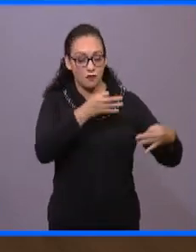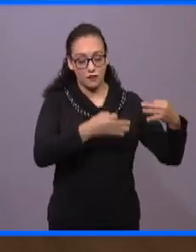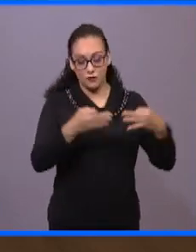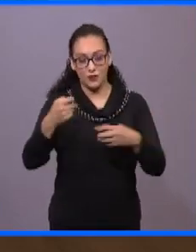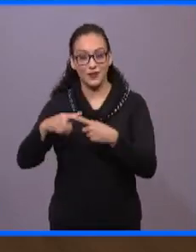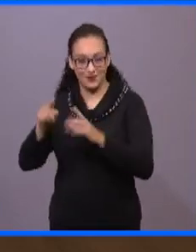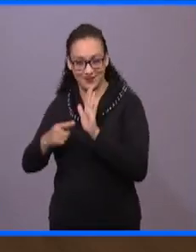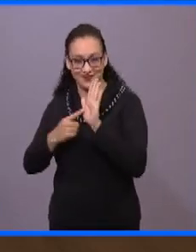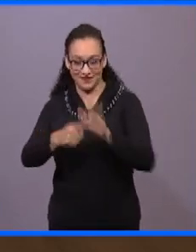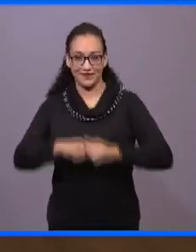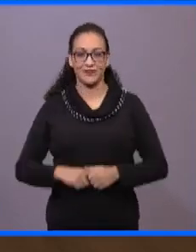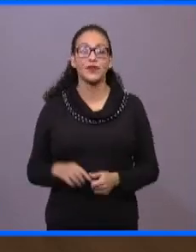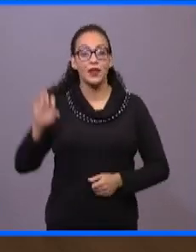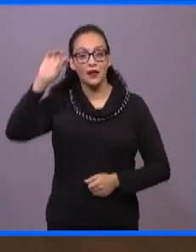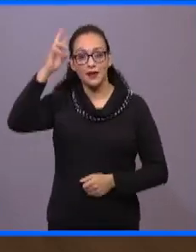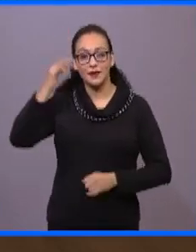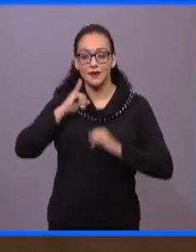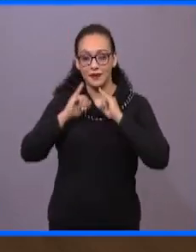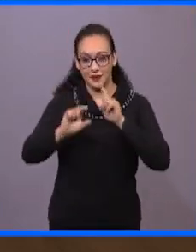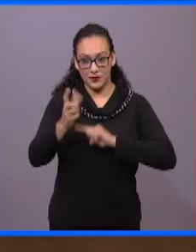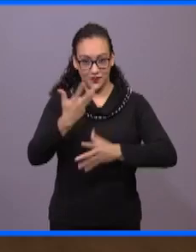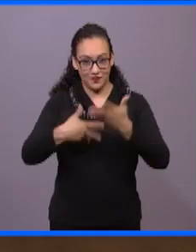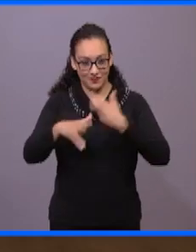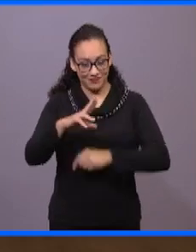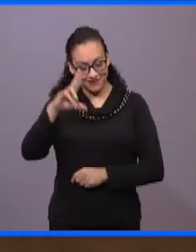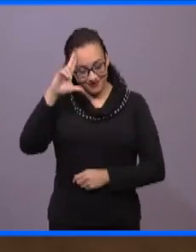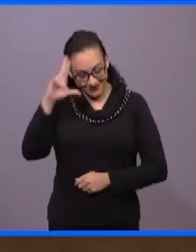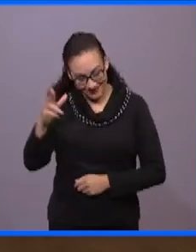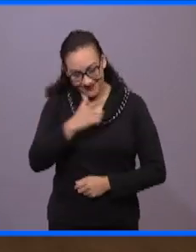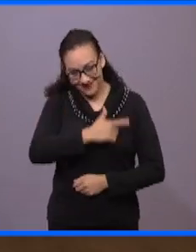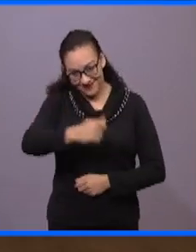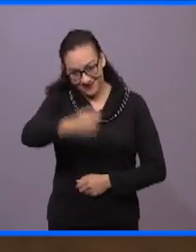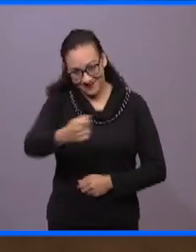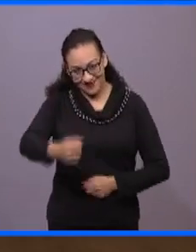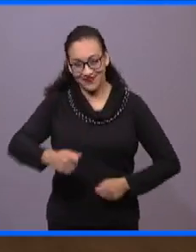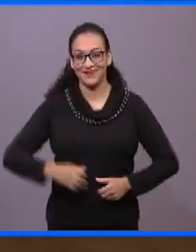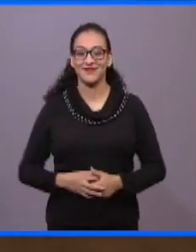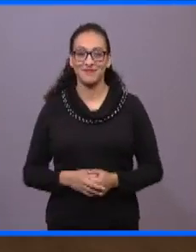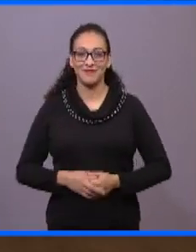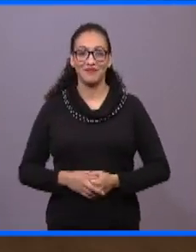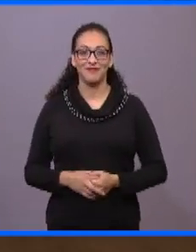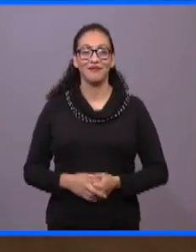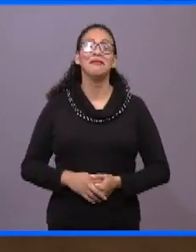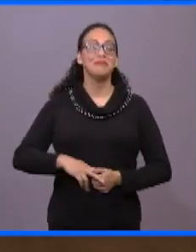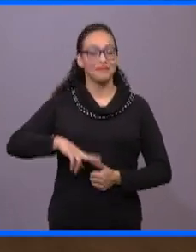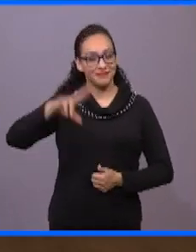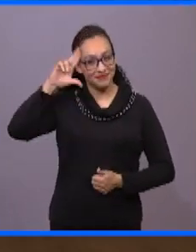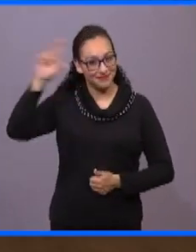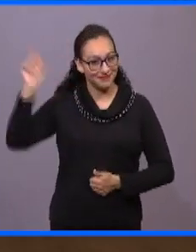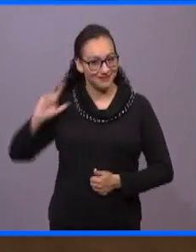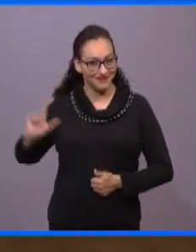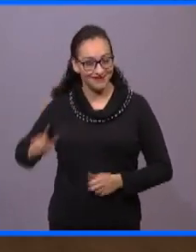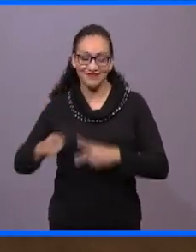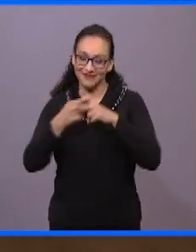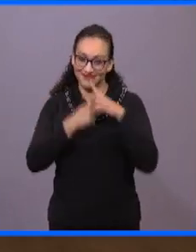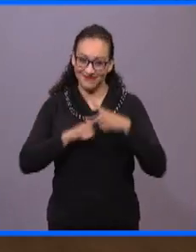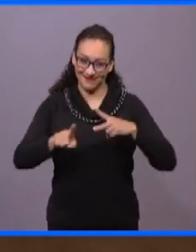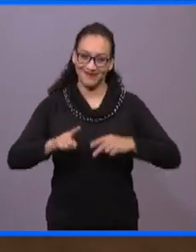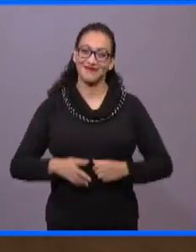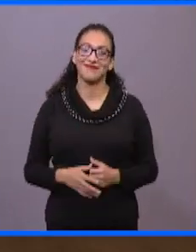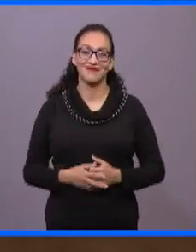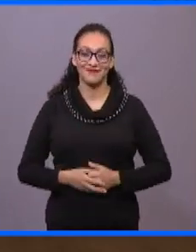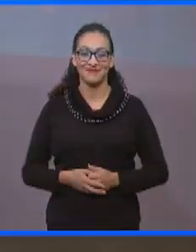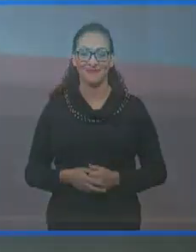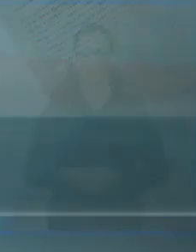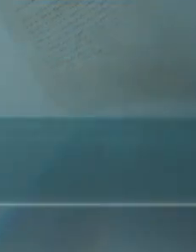jurisdiccionales federales. Eusiris Rostro en la interpretación en lengua de señas mexicana. Hola, Eusiris. Y es así como iniciamos.